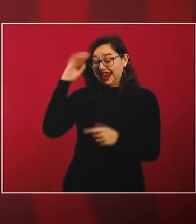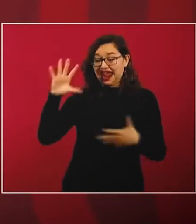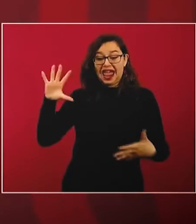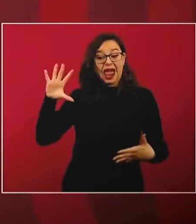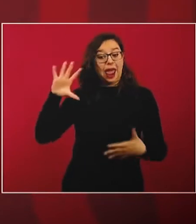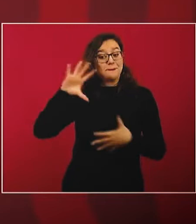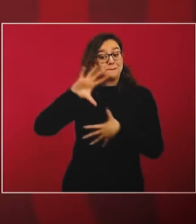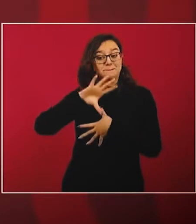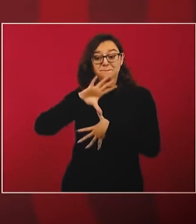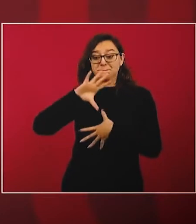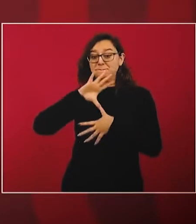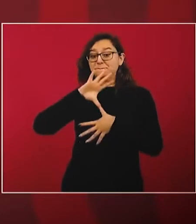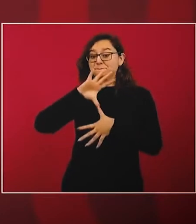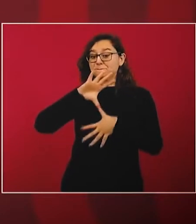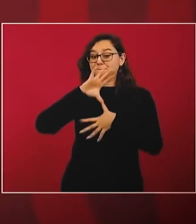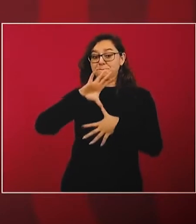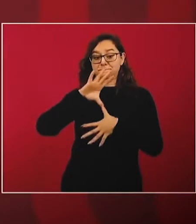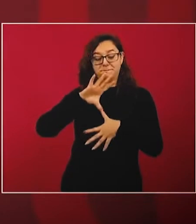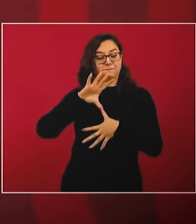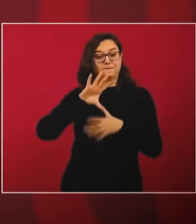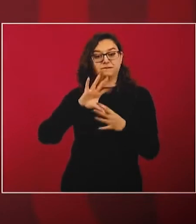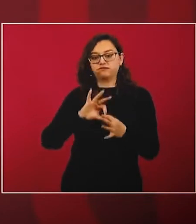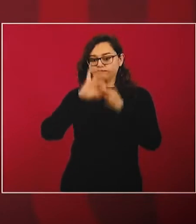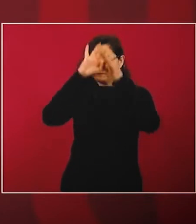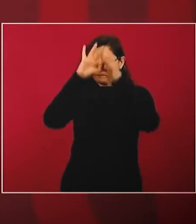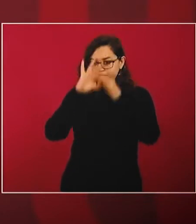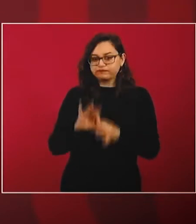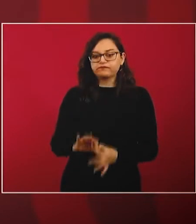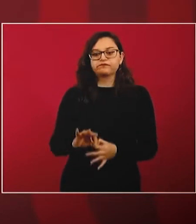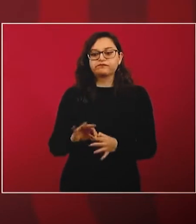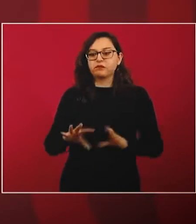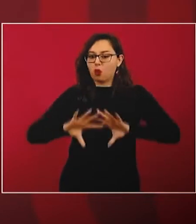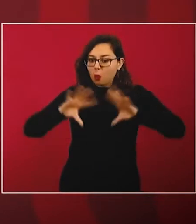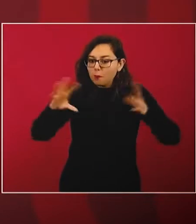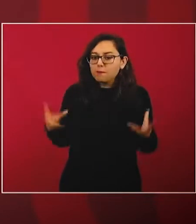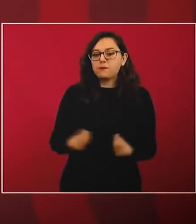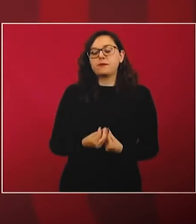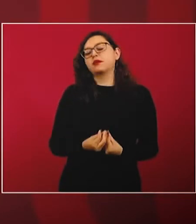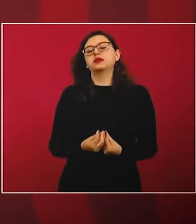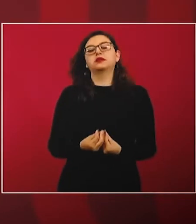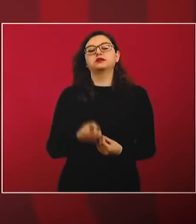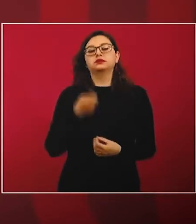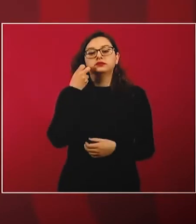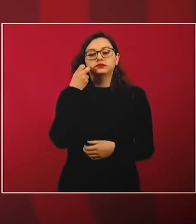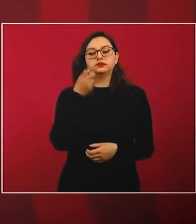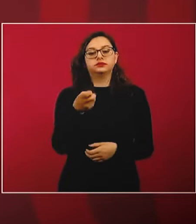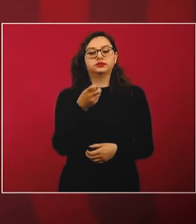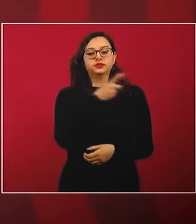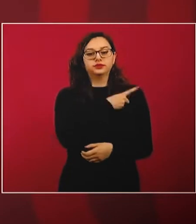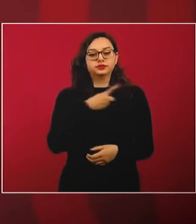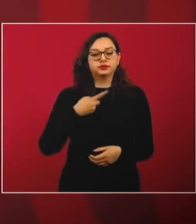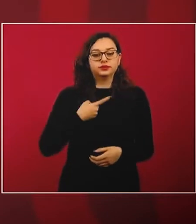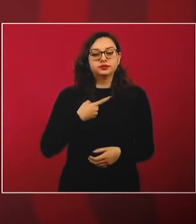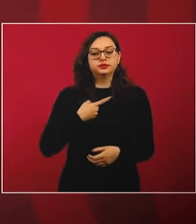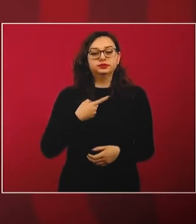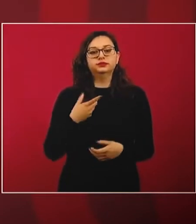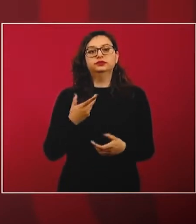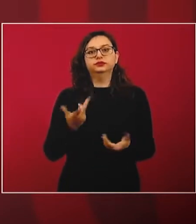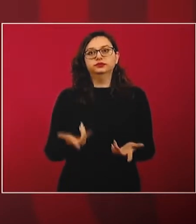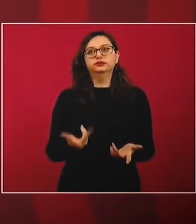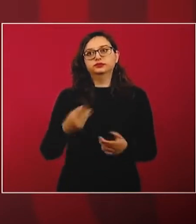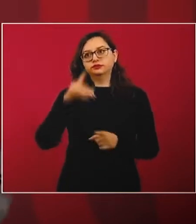es un cambio política se ve como algo muy